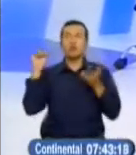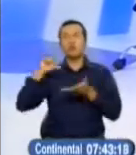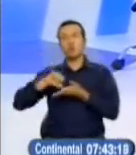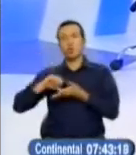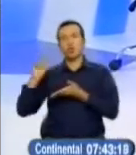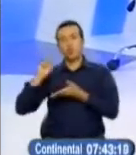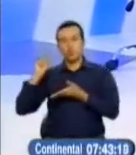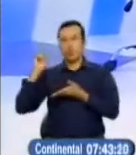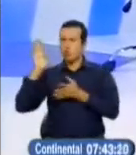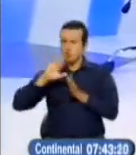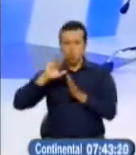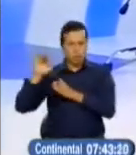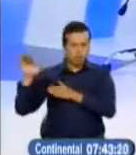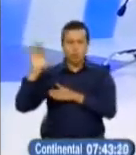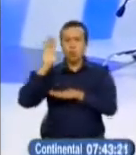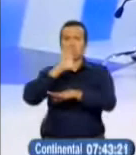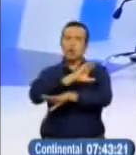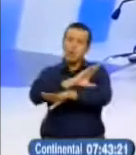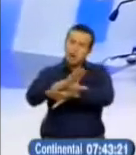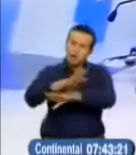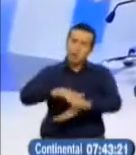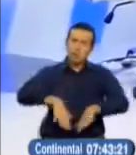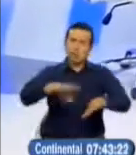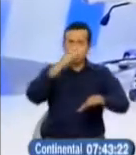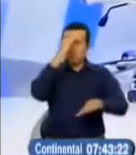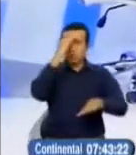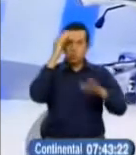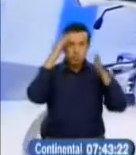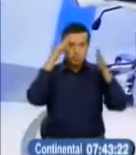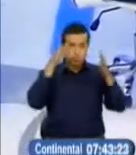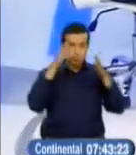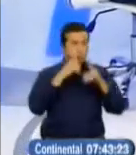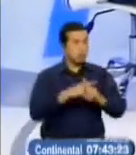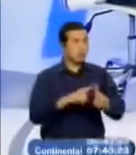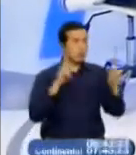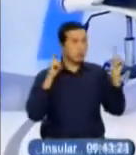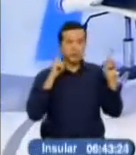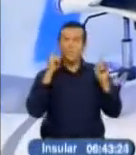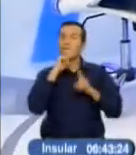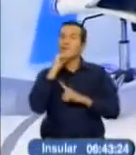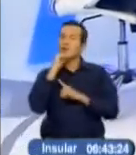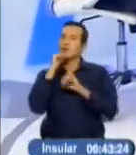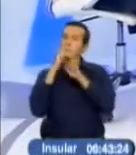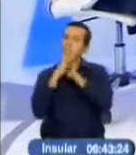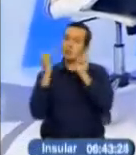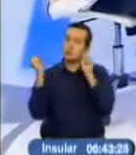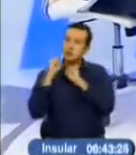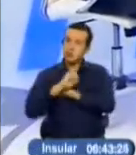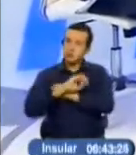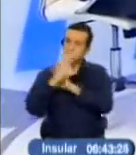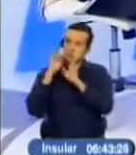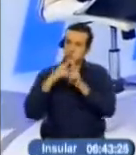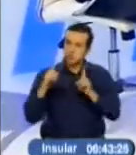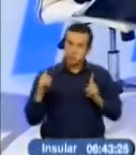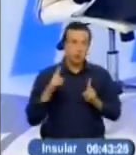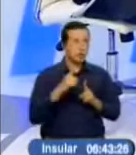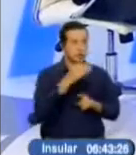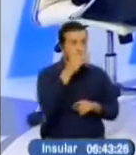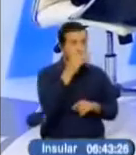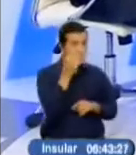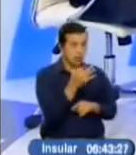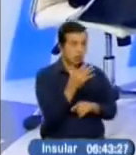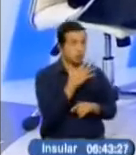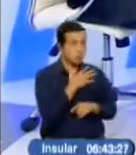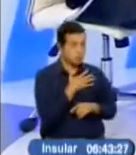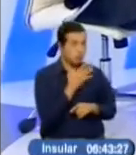sino una educación rural que han tenido la diferencia y no hemos entendido la organización vamos activa hay unas realidades que